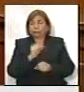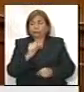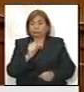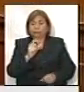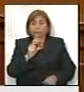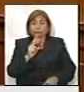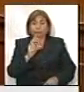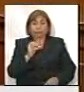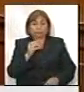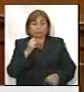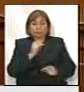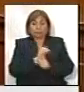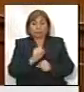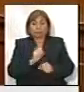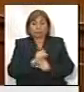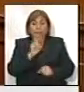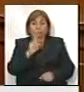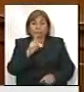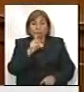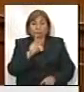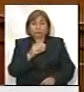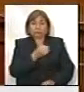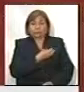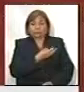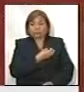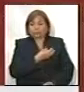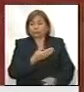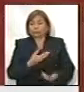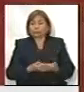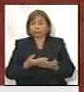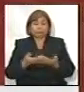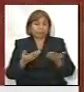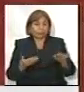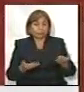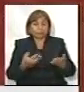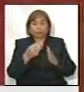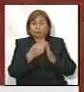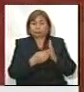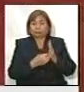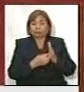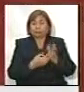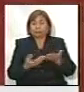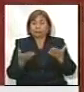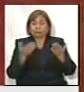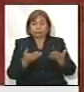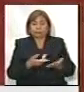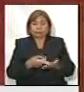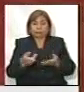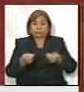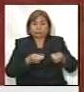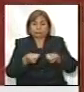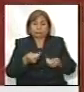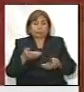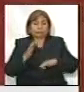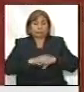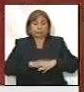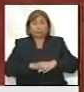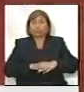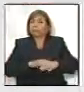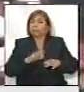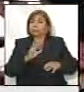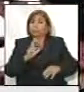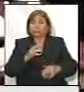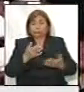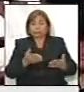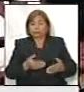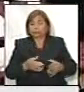Solar, para la sesión del martes 21 de mayo a fin de que sustente los proyectos de ley enviados por el Ejecutivo sobre reforma política.